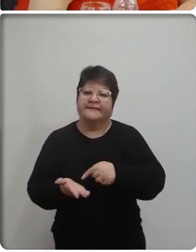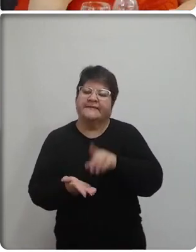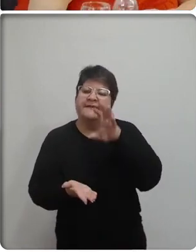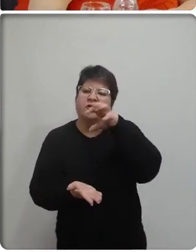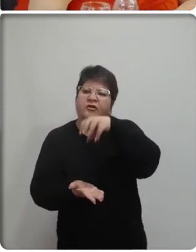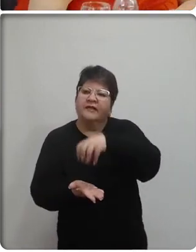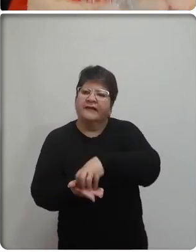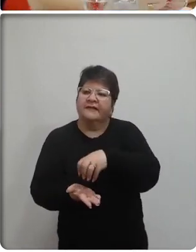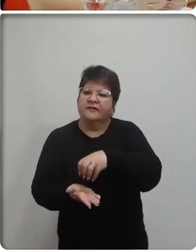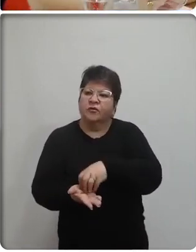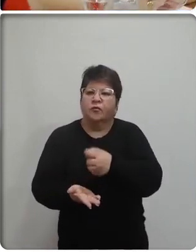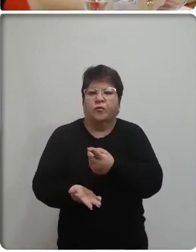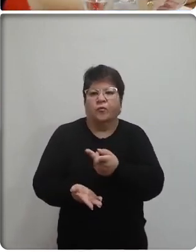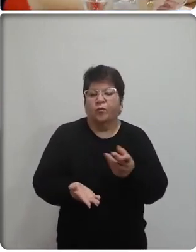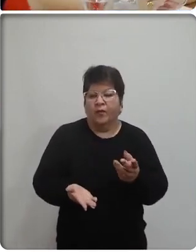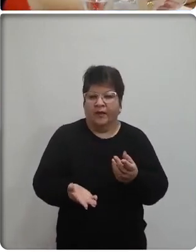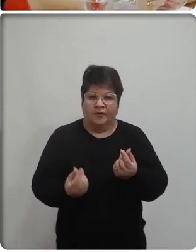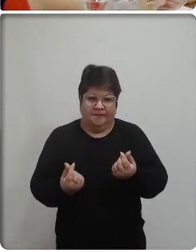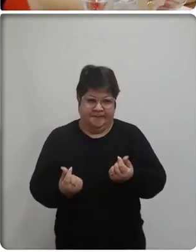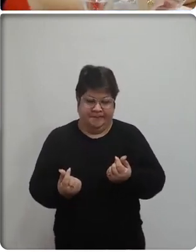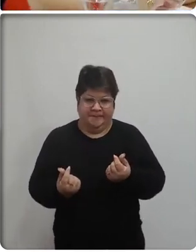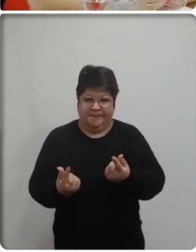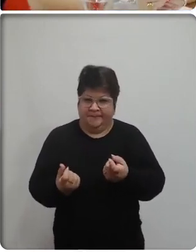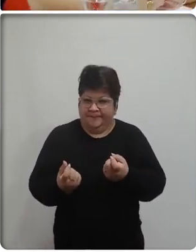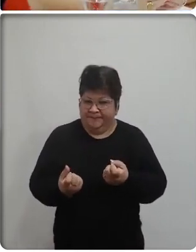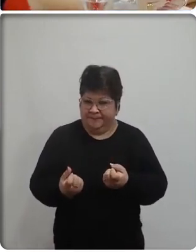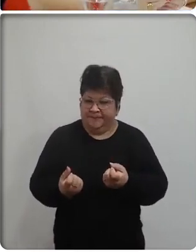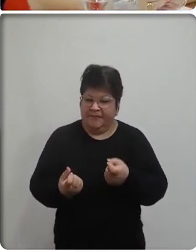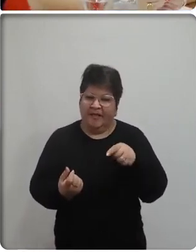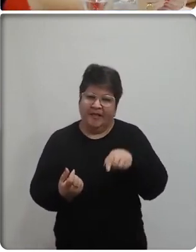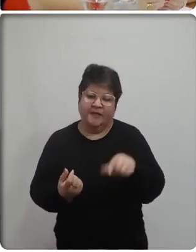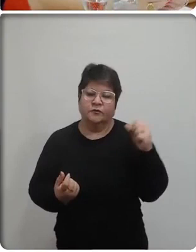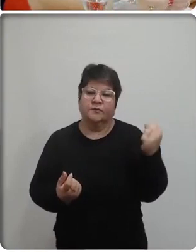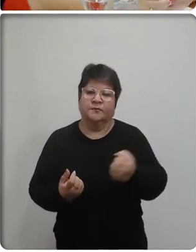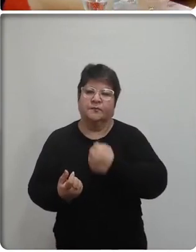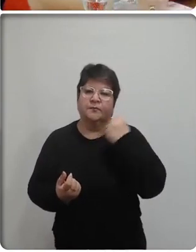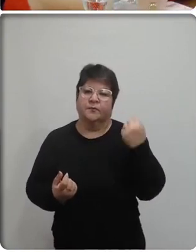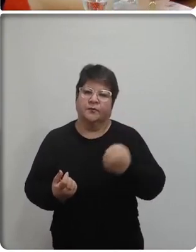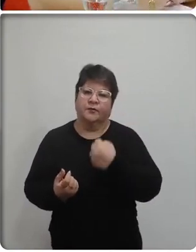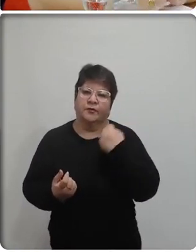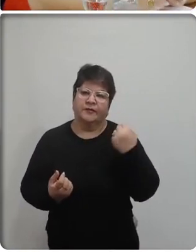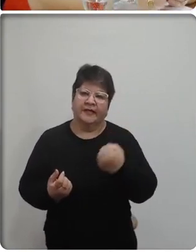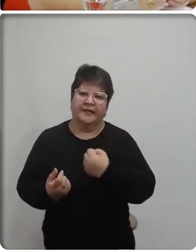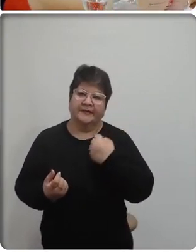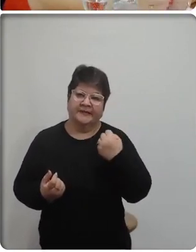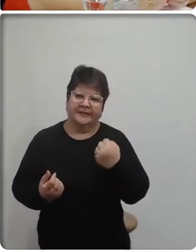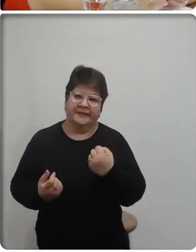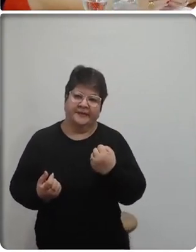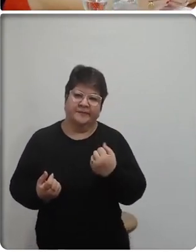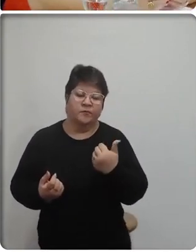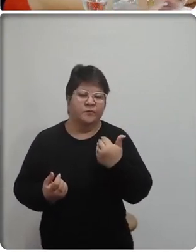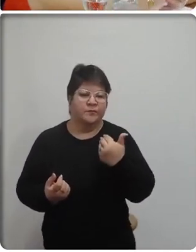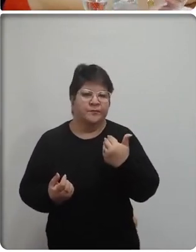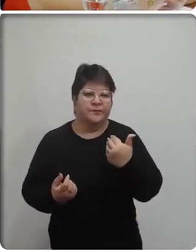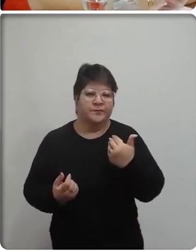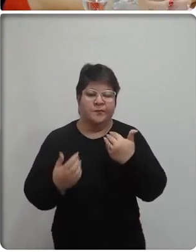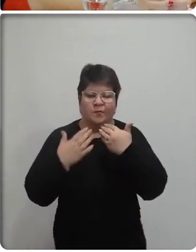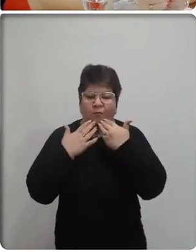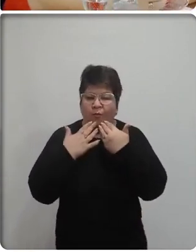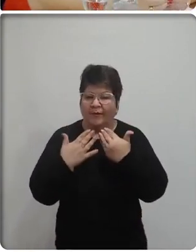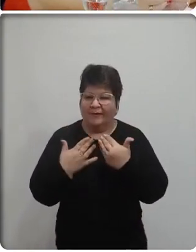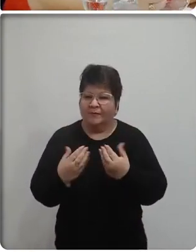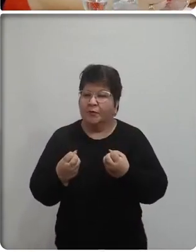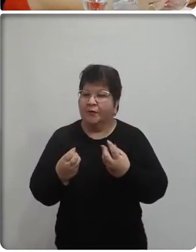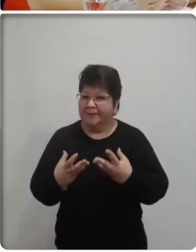atención. Y acá es donde cobra una relevancia importante, y de lo cual estamos extremadamente agradecidos, la gerencia de